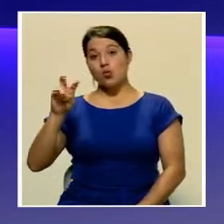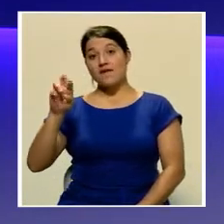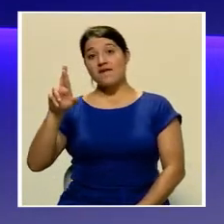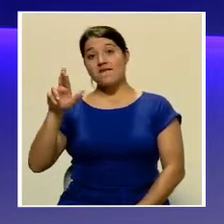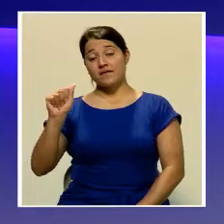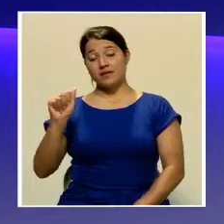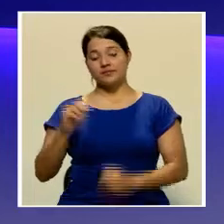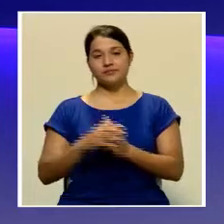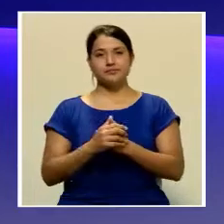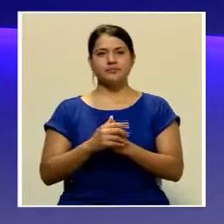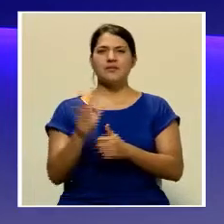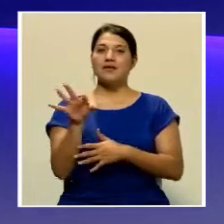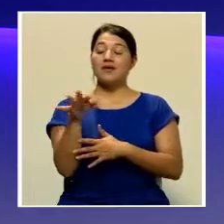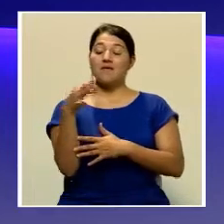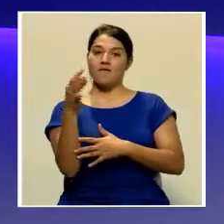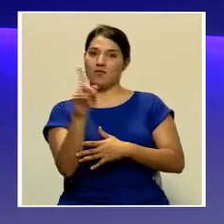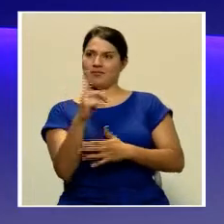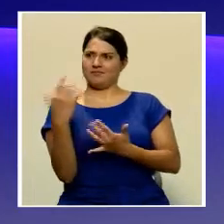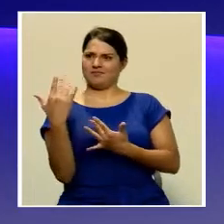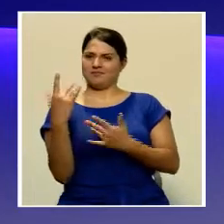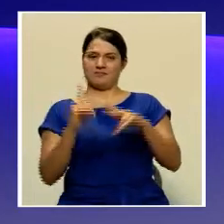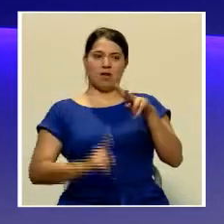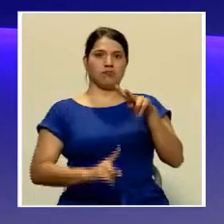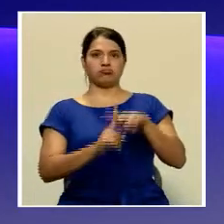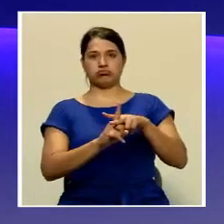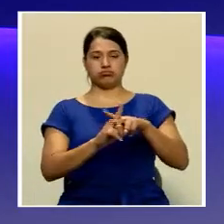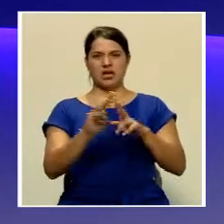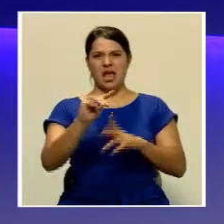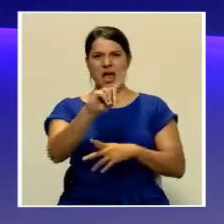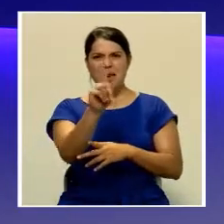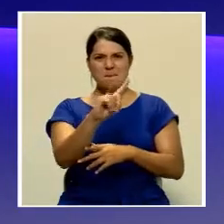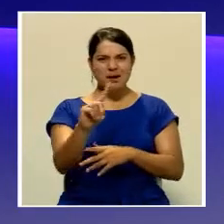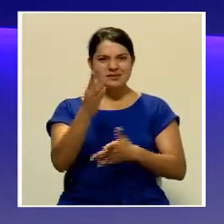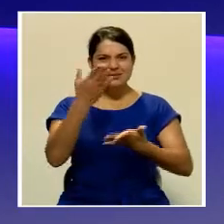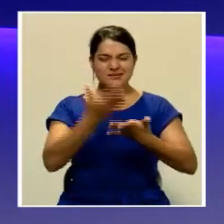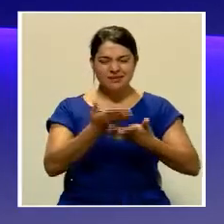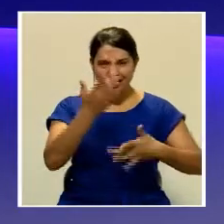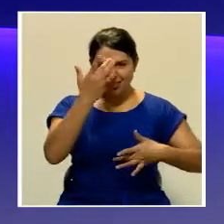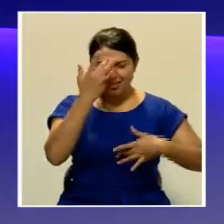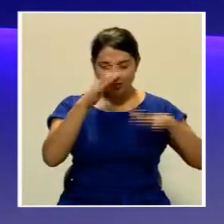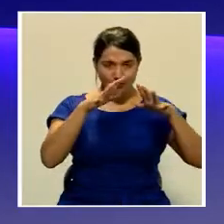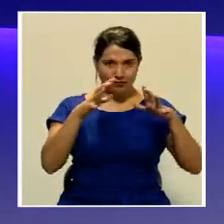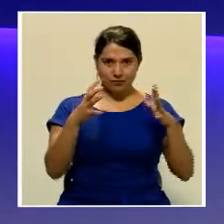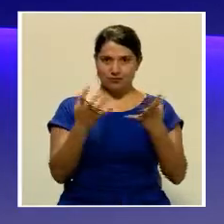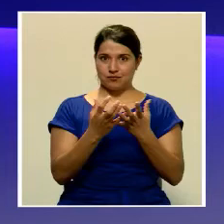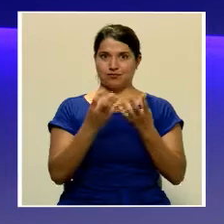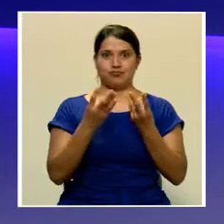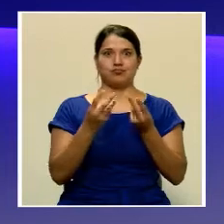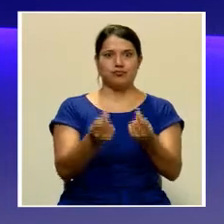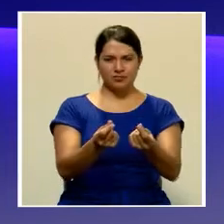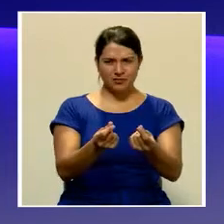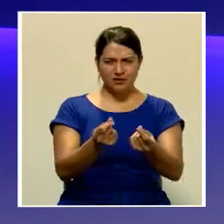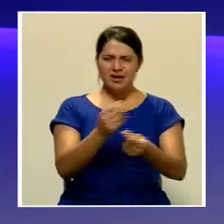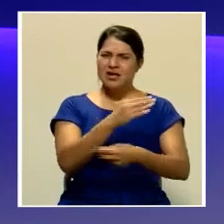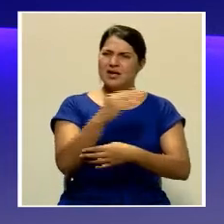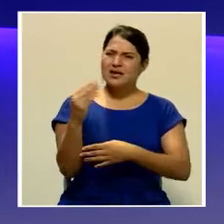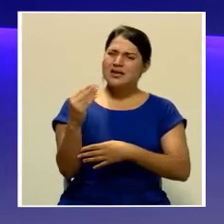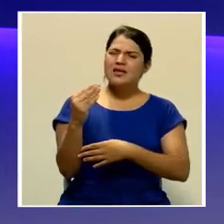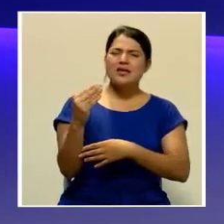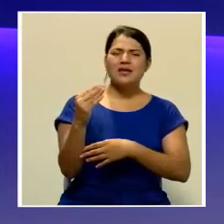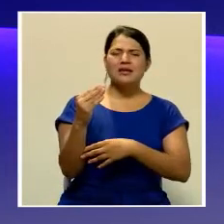completamente inesperada, en marzo, la pandemia entró como un rayo y entre otros